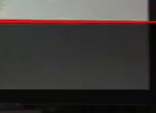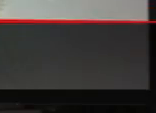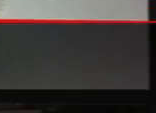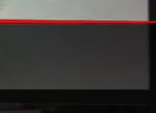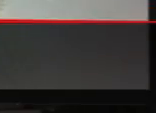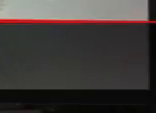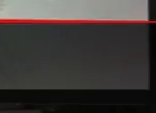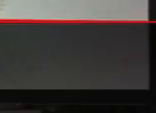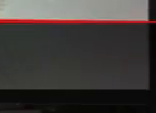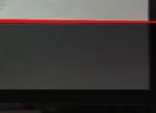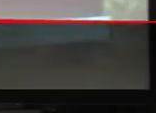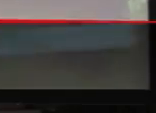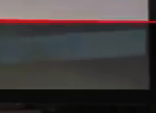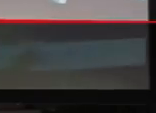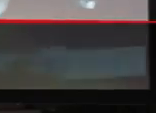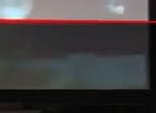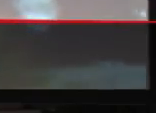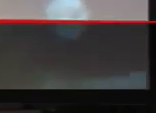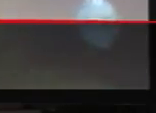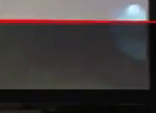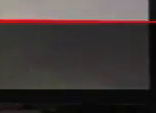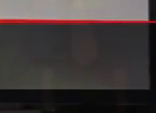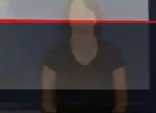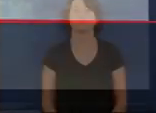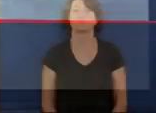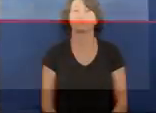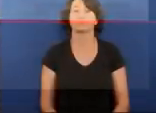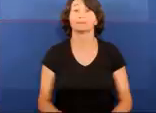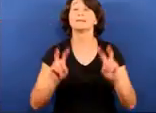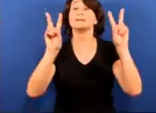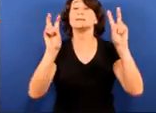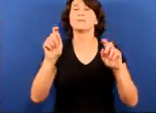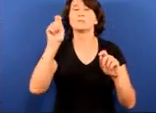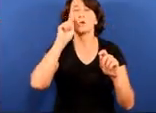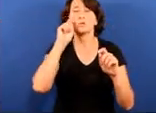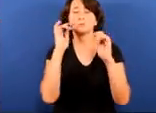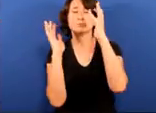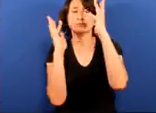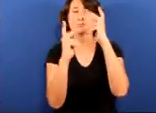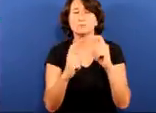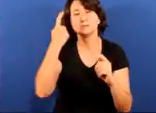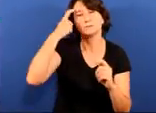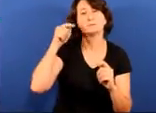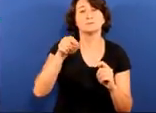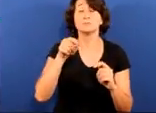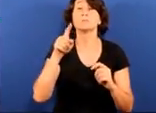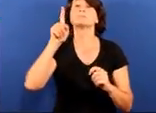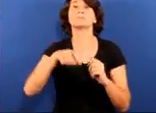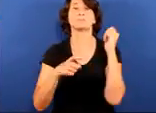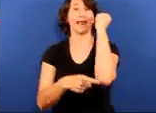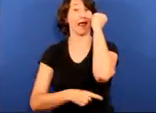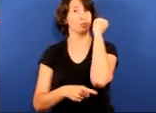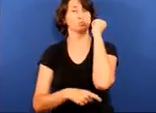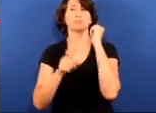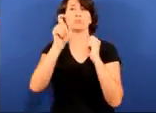Vizcaya es el territorio histórico donde más ha aumentado las entradas de viajeros en agosto, un 6,9% más que en el mismo periodo del ejercicio